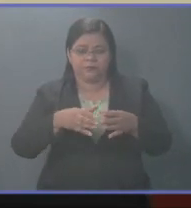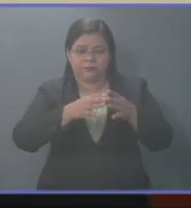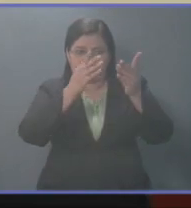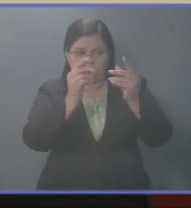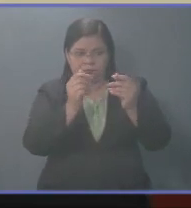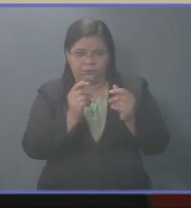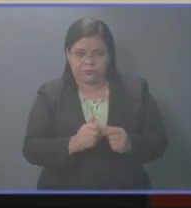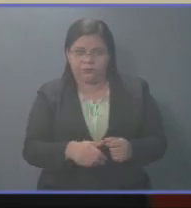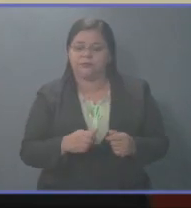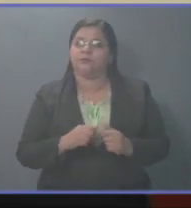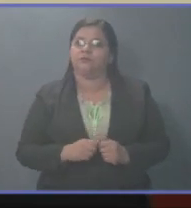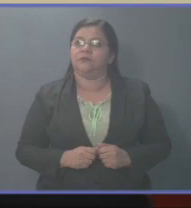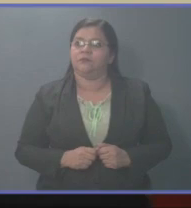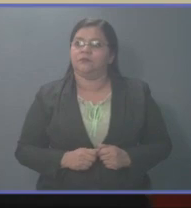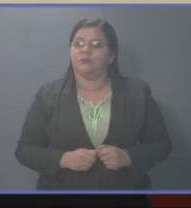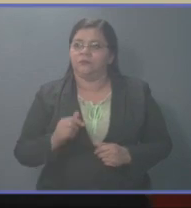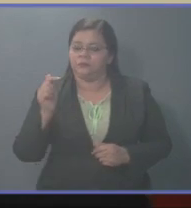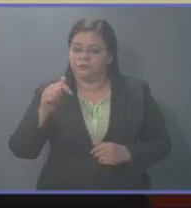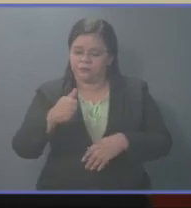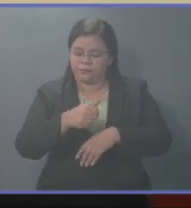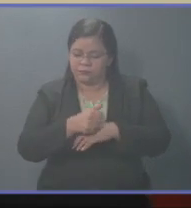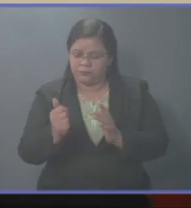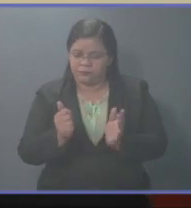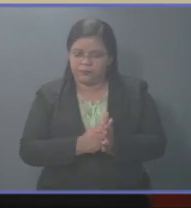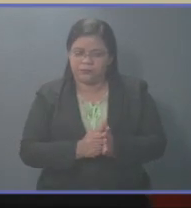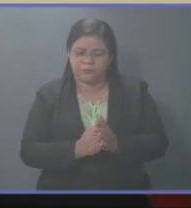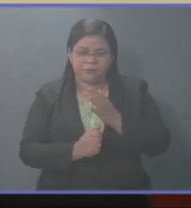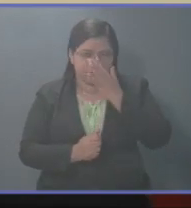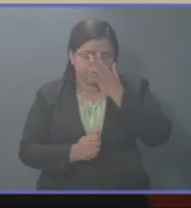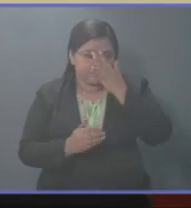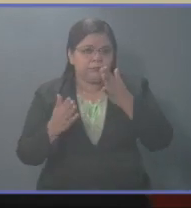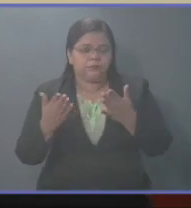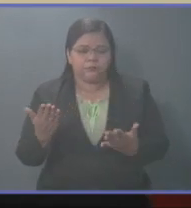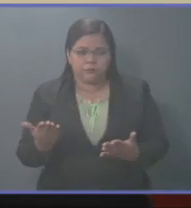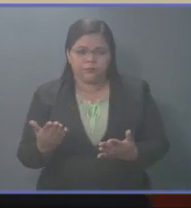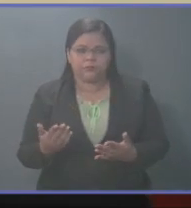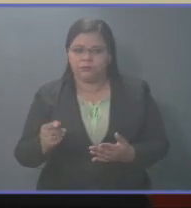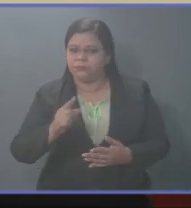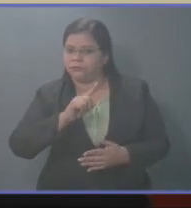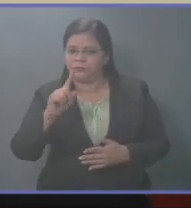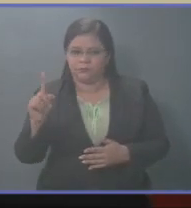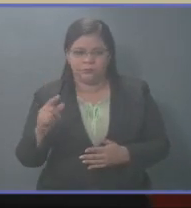Hacienda y Especial del Presupuesto de dicho órgano del Estado, a fin de que